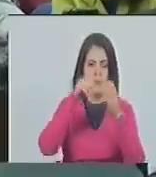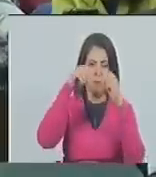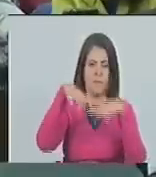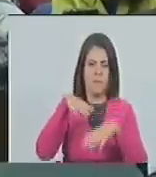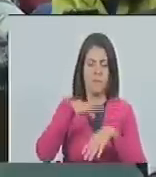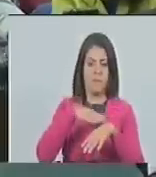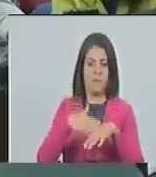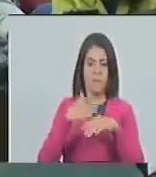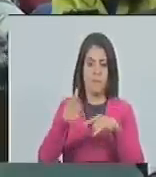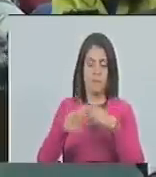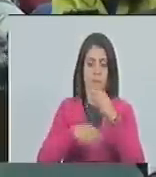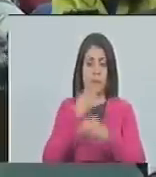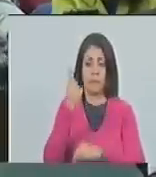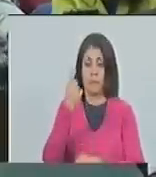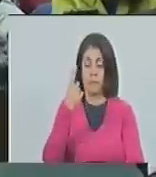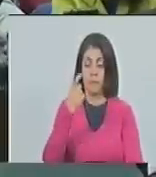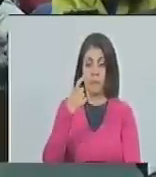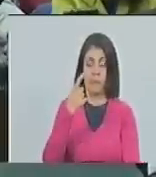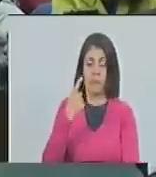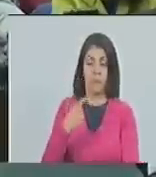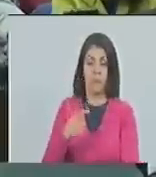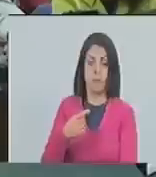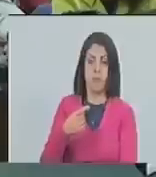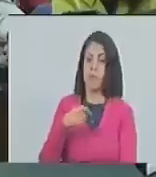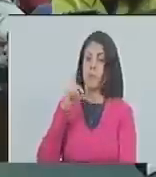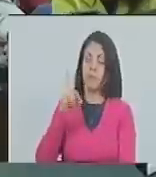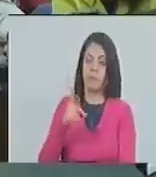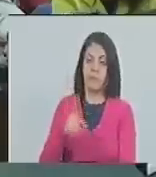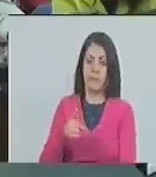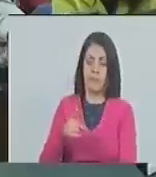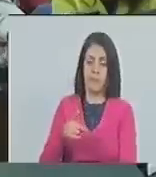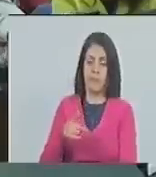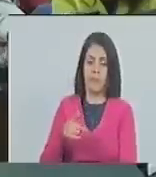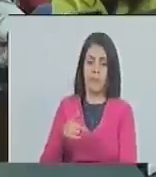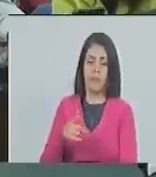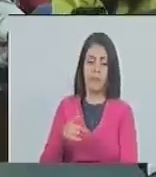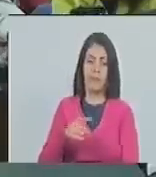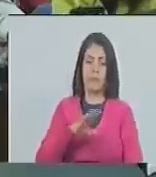renuncia, eso es una falta absoluta y se deben activar entonces